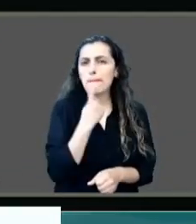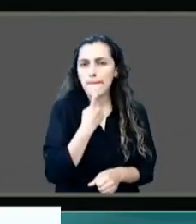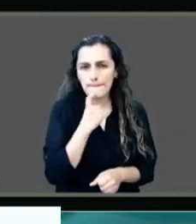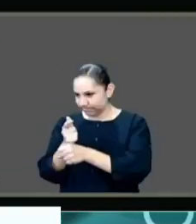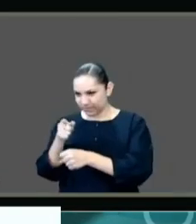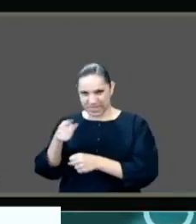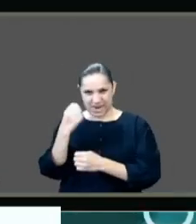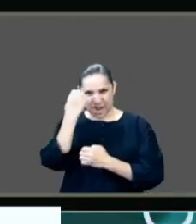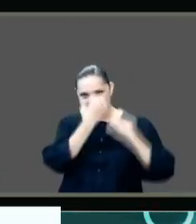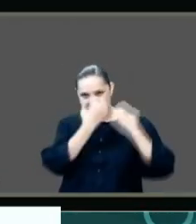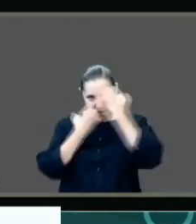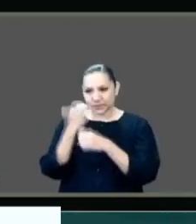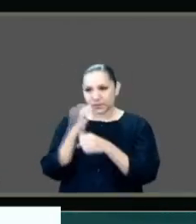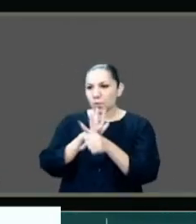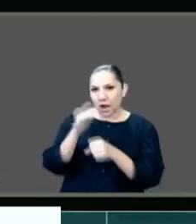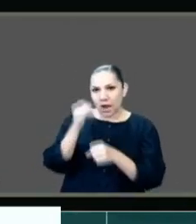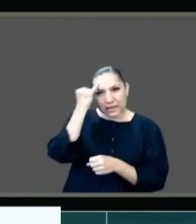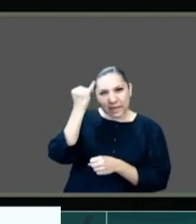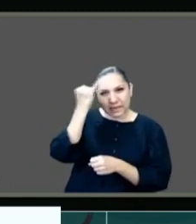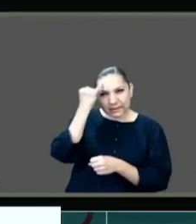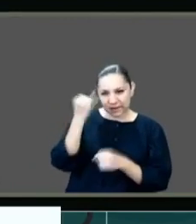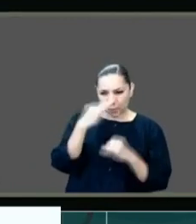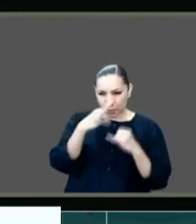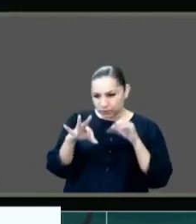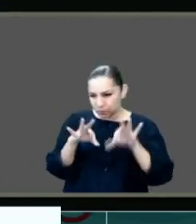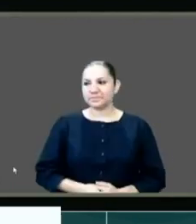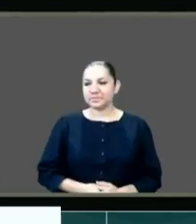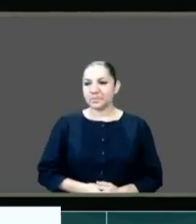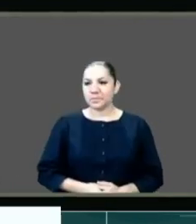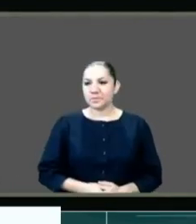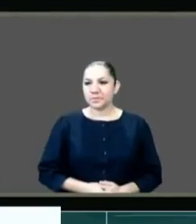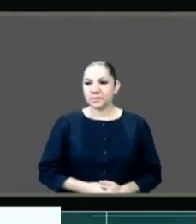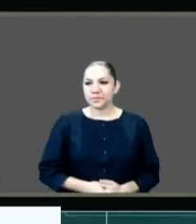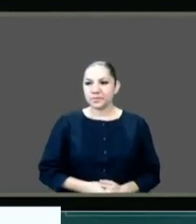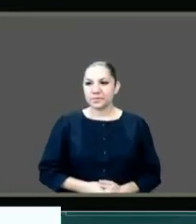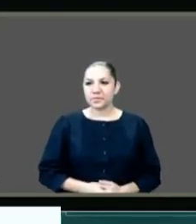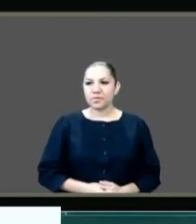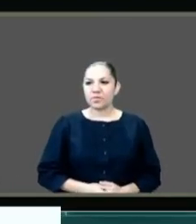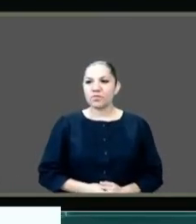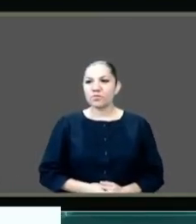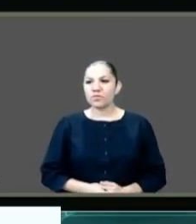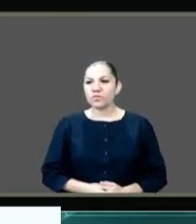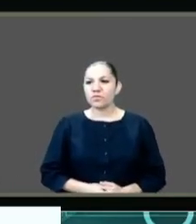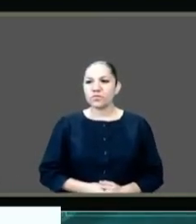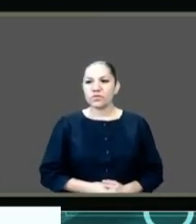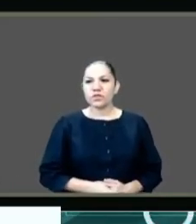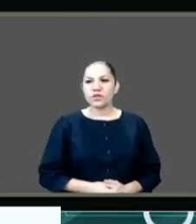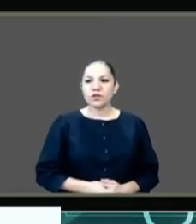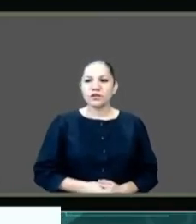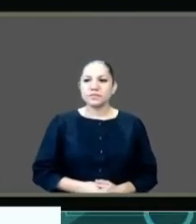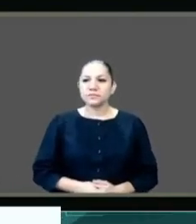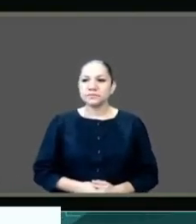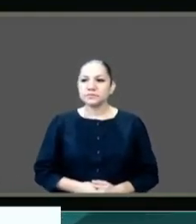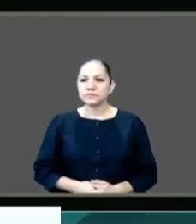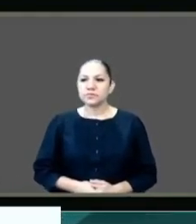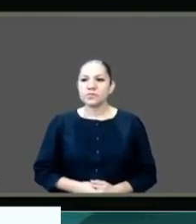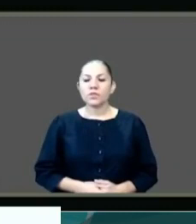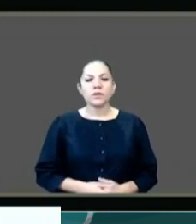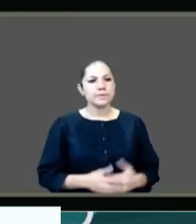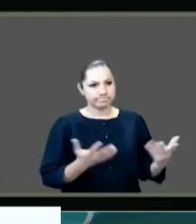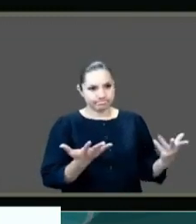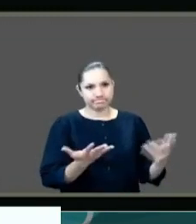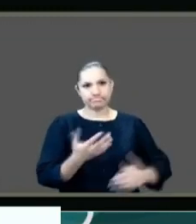fuego empezaron a incrementar brutalmente. Por ejemplo, en el 2000, 3 de cada 10 mujeres asesinadas eran asesinadas con un arma de